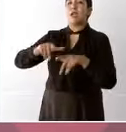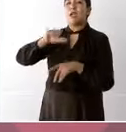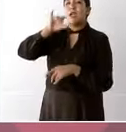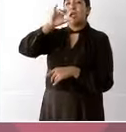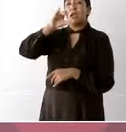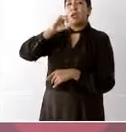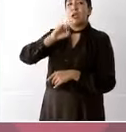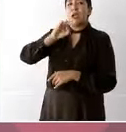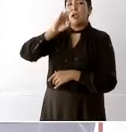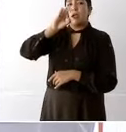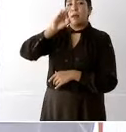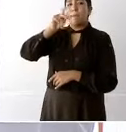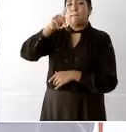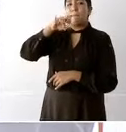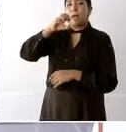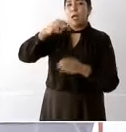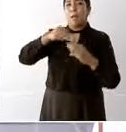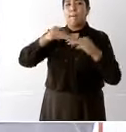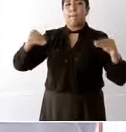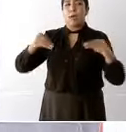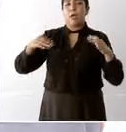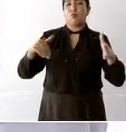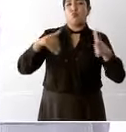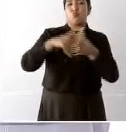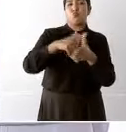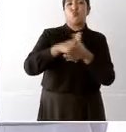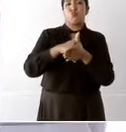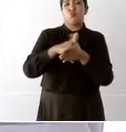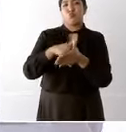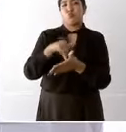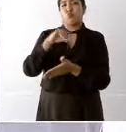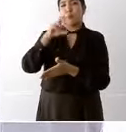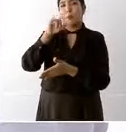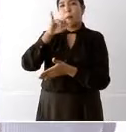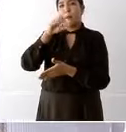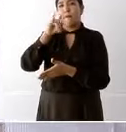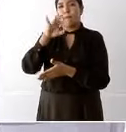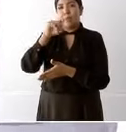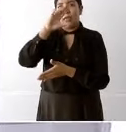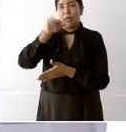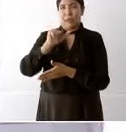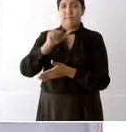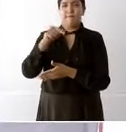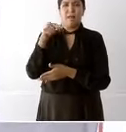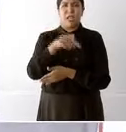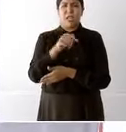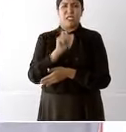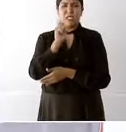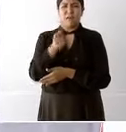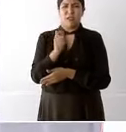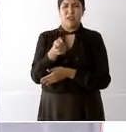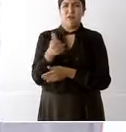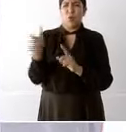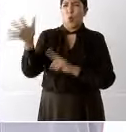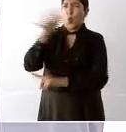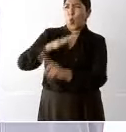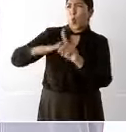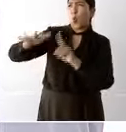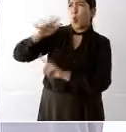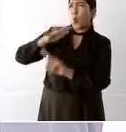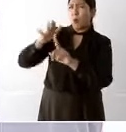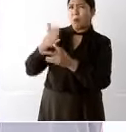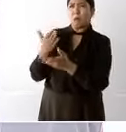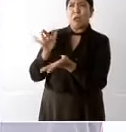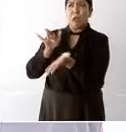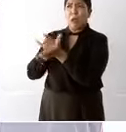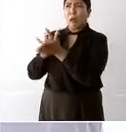de Salina Cruz. Estos 10 parques industriales se caracterizan por contar con condiciones inmejorables para el desarrollo